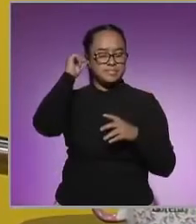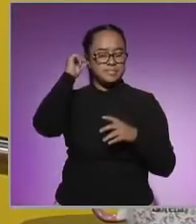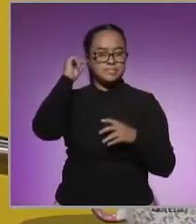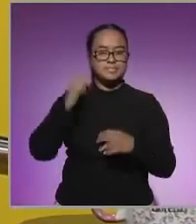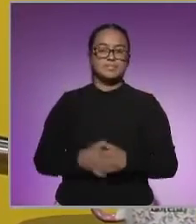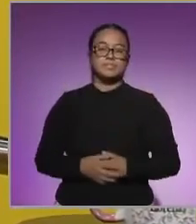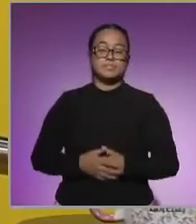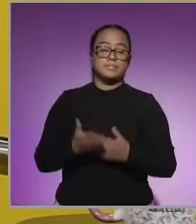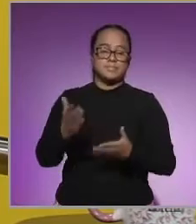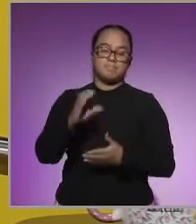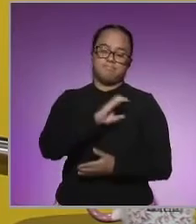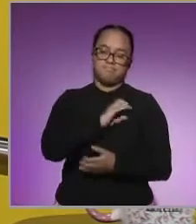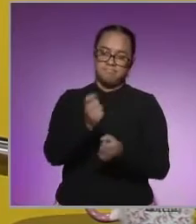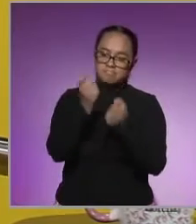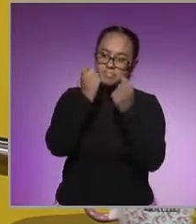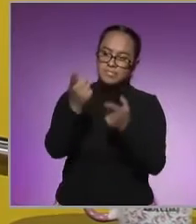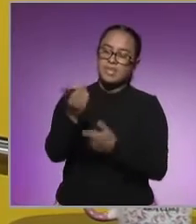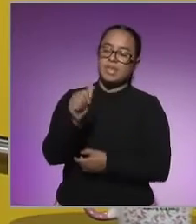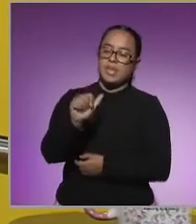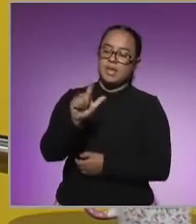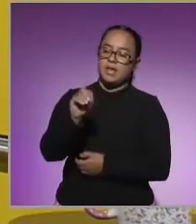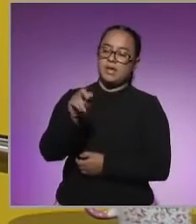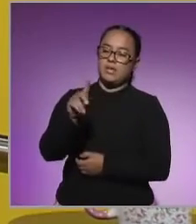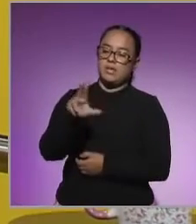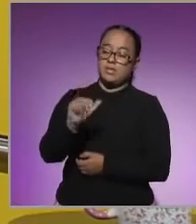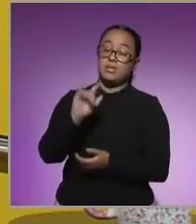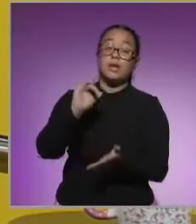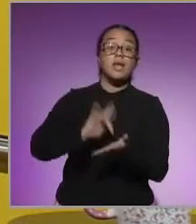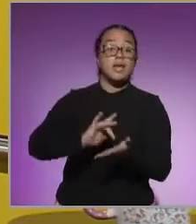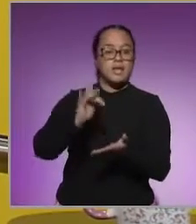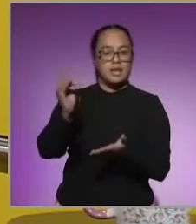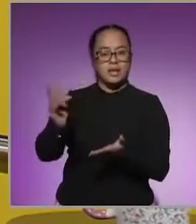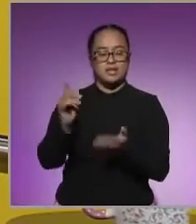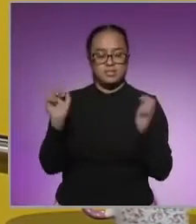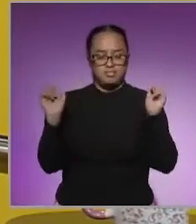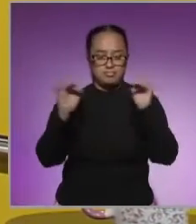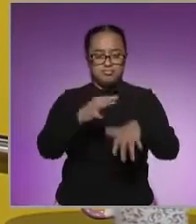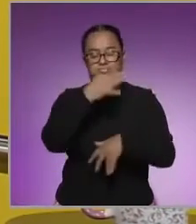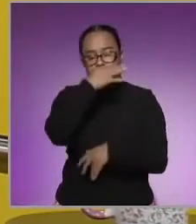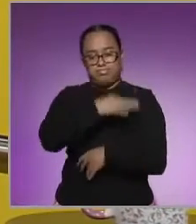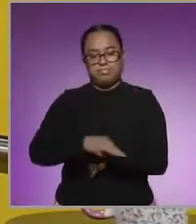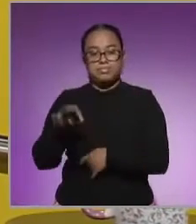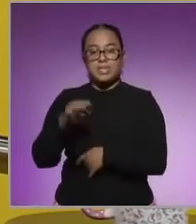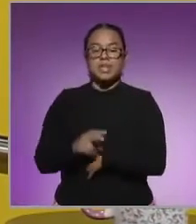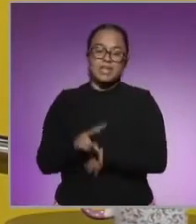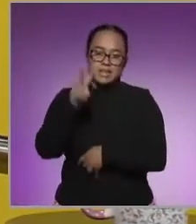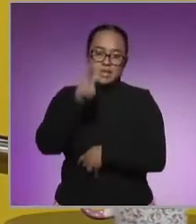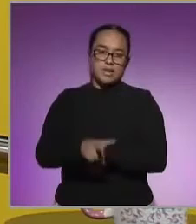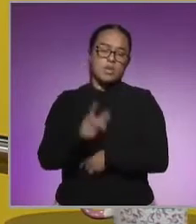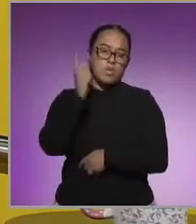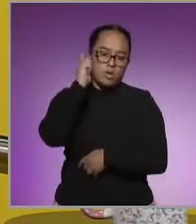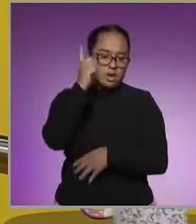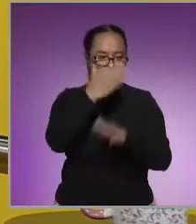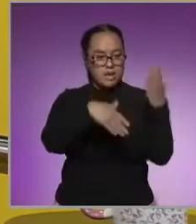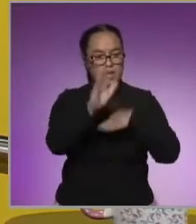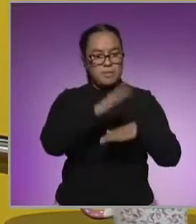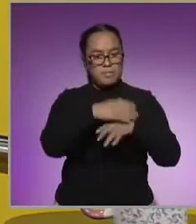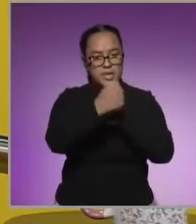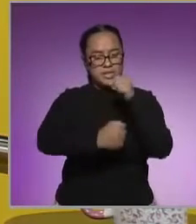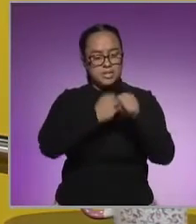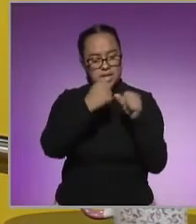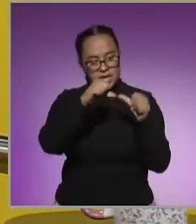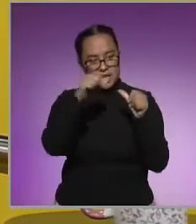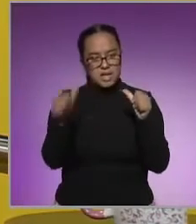querida y admirada alondra muchísimas gracias por este festival y las deseamos muchísimos más años de arte e